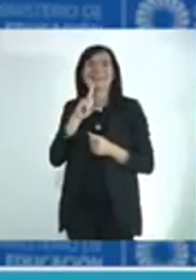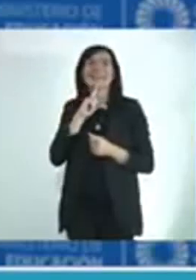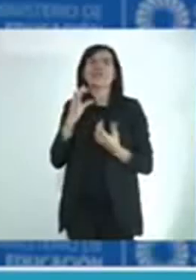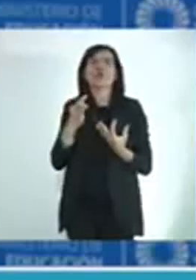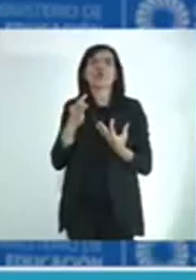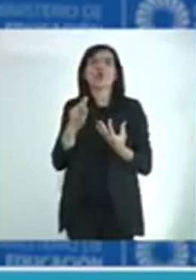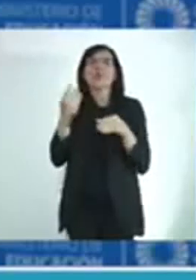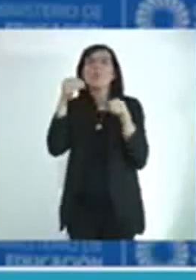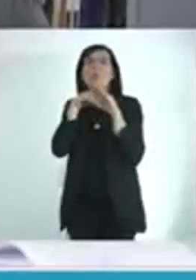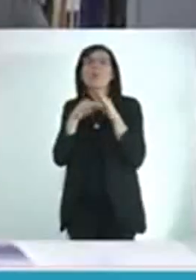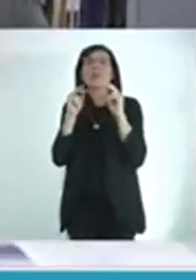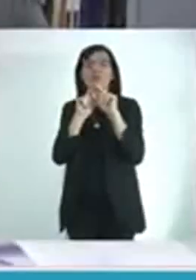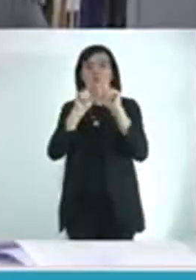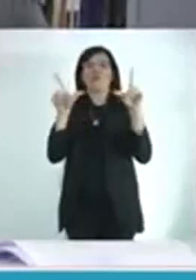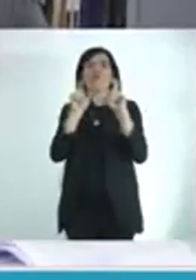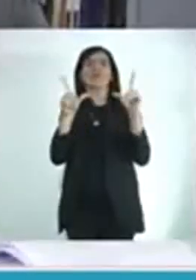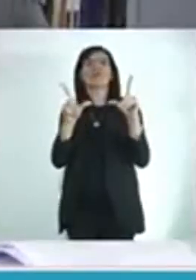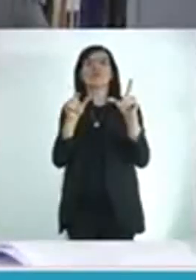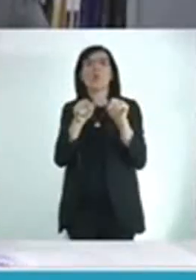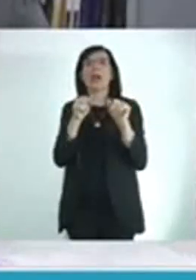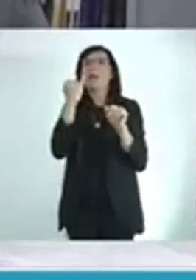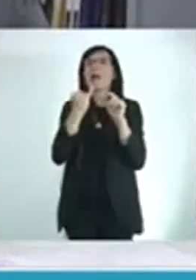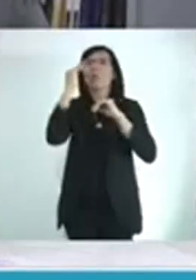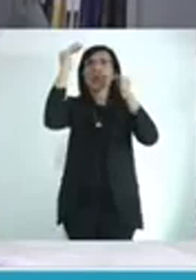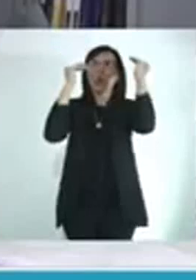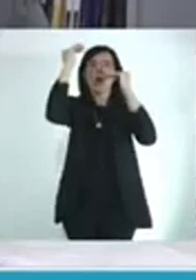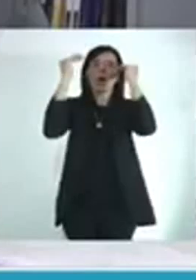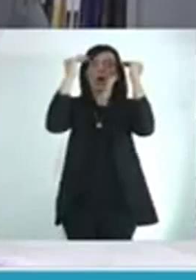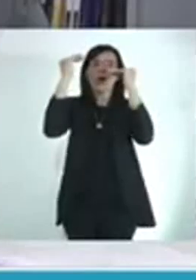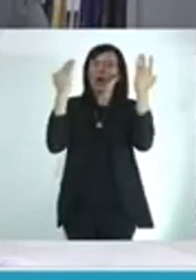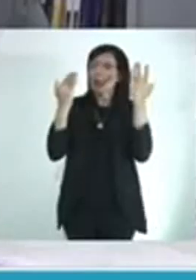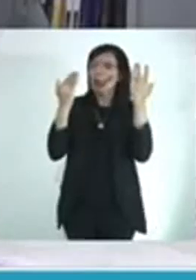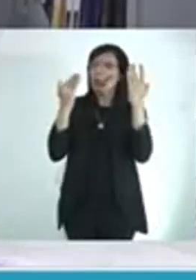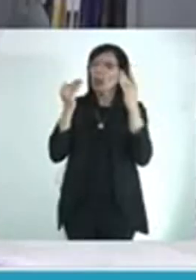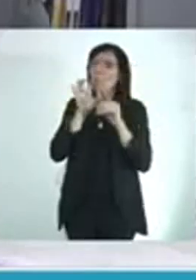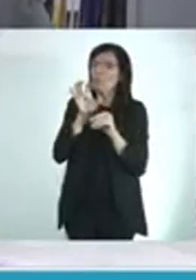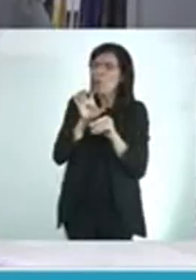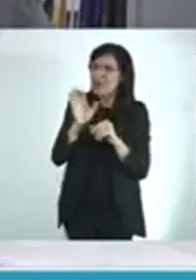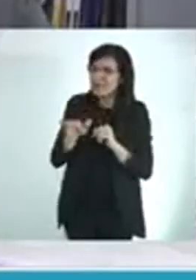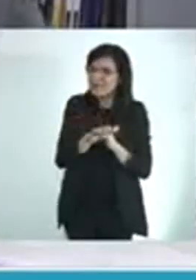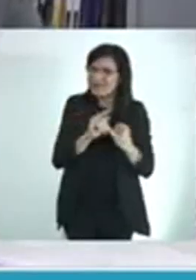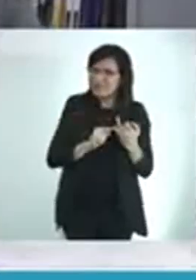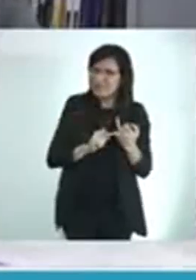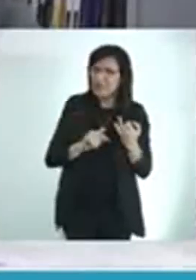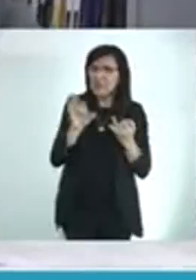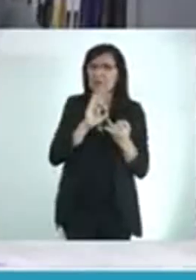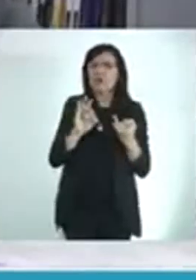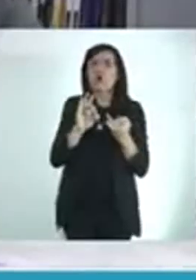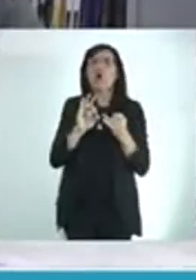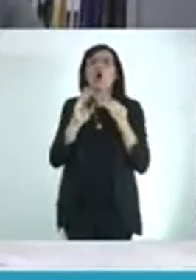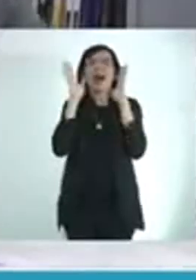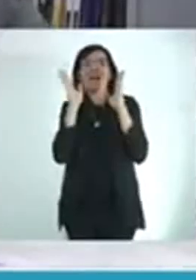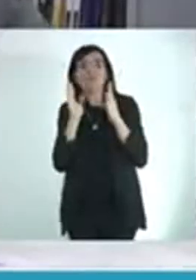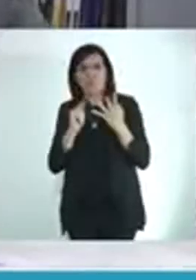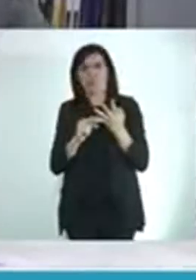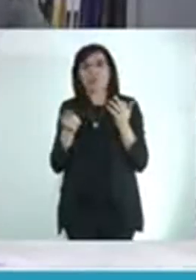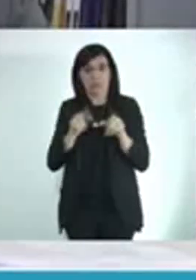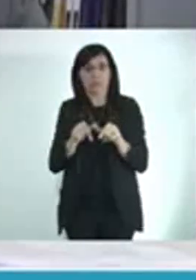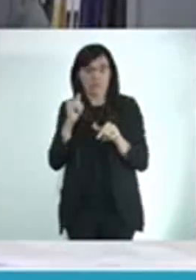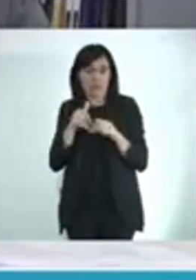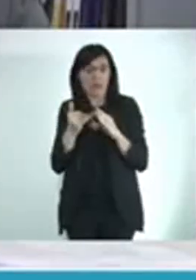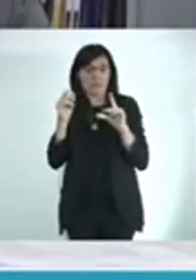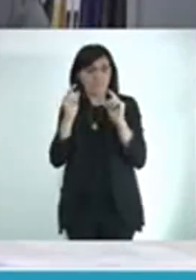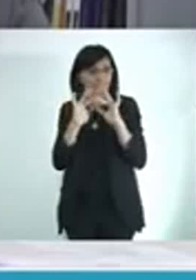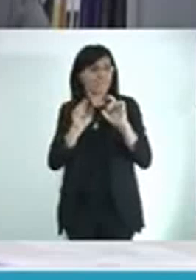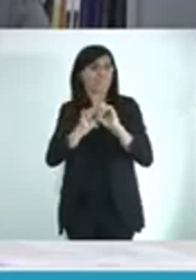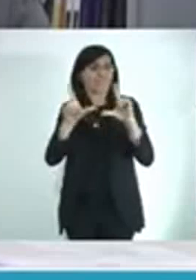con las familias. Es el foco ahora, ¿no? Claro. Del otro lado seguramente se estarán preguntando, en caso de hacer foco en una situación que por ahí no se